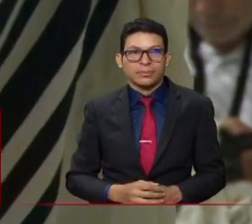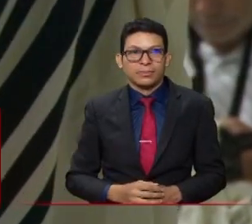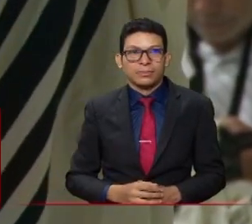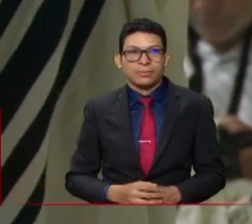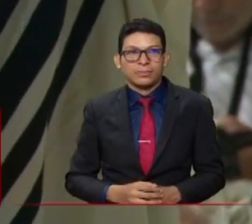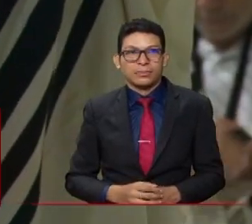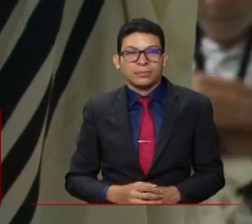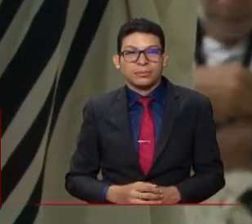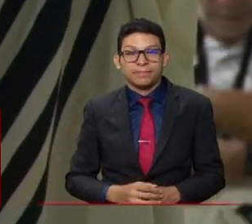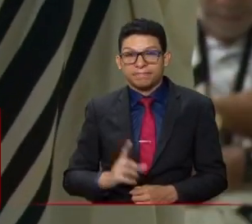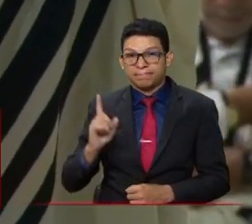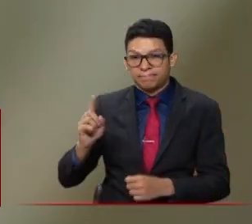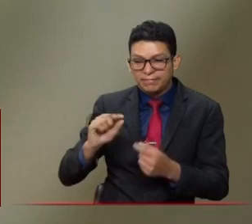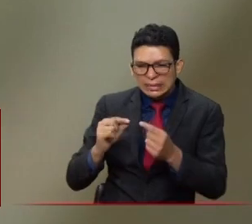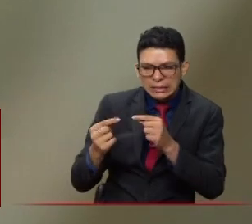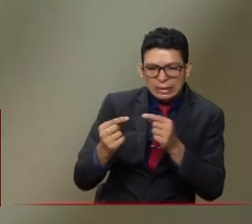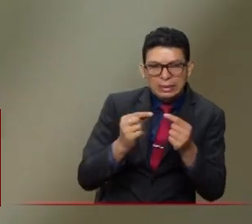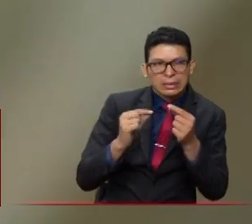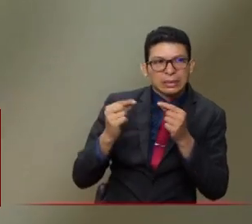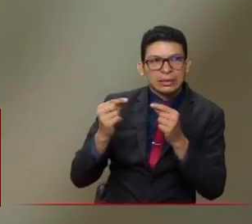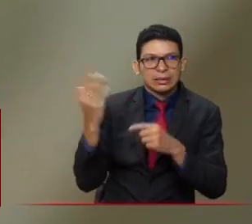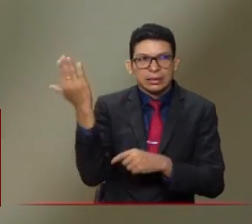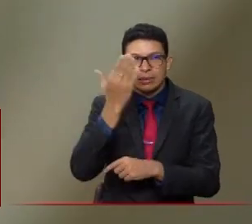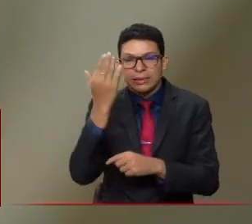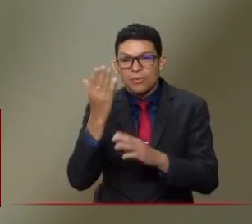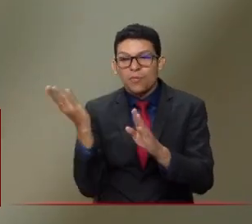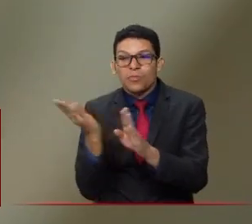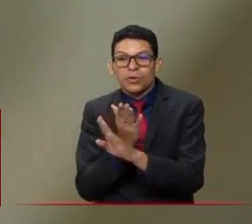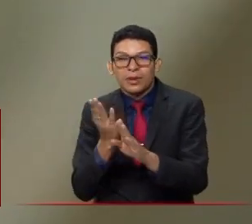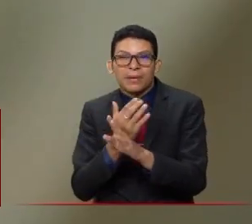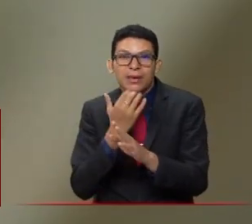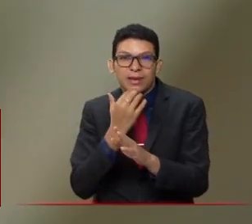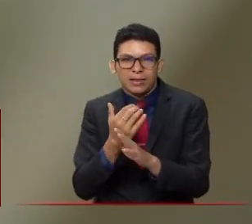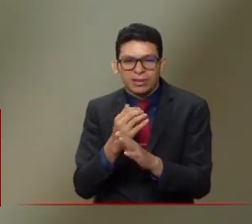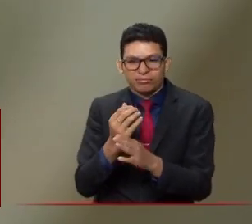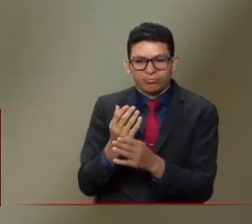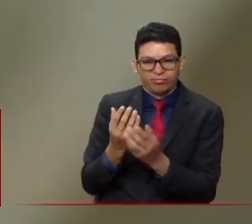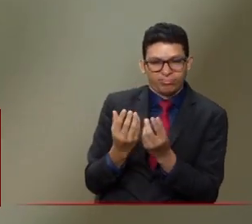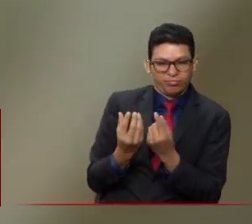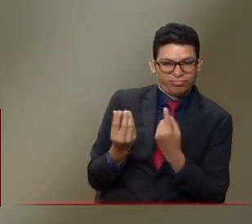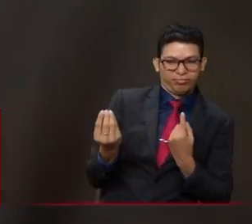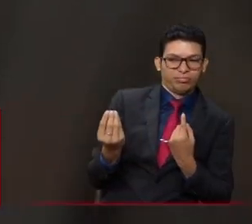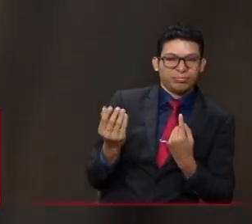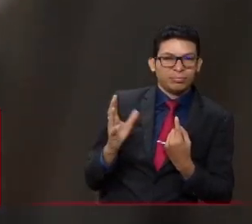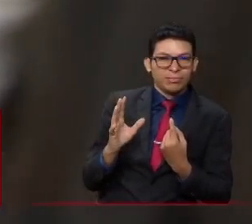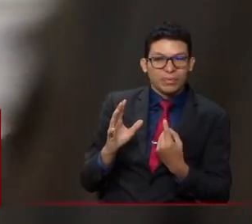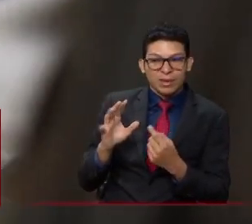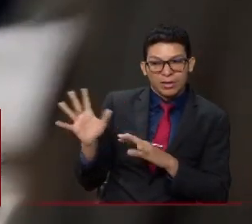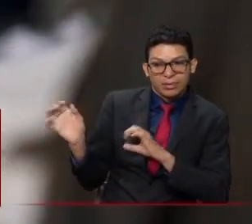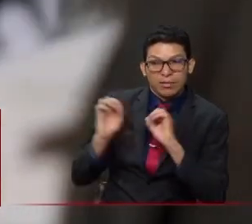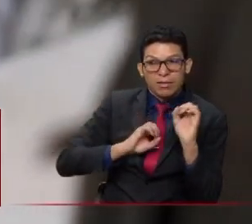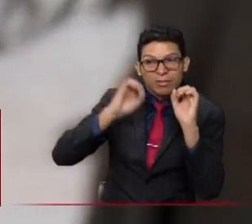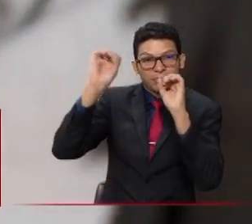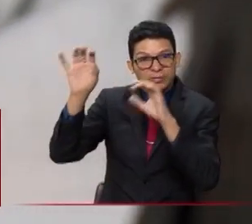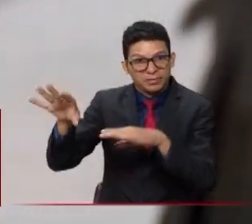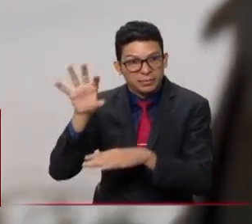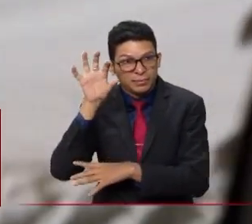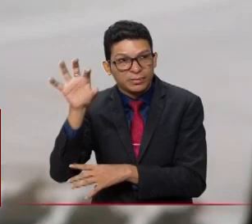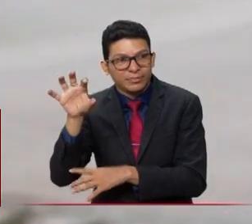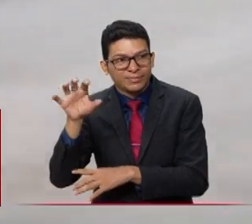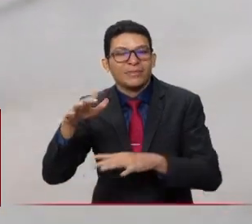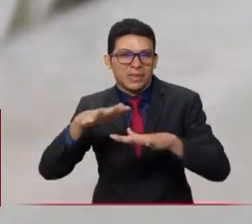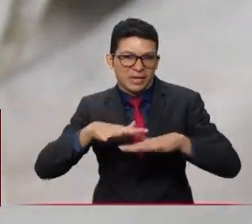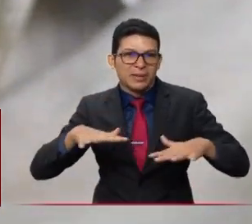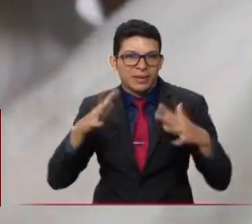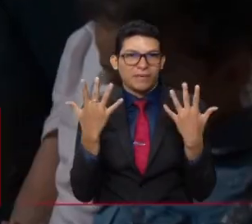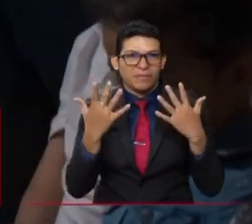Los debates retratados en la película alrededor de las problemáticas como la exclusión religiosa y la migración le otorgaron un espacio en el Festival